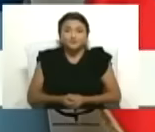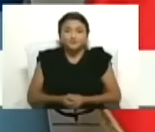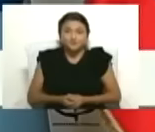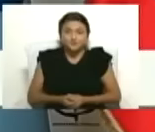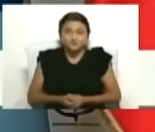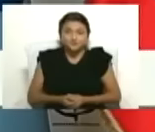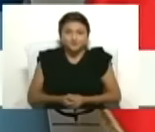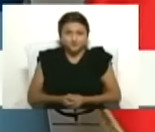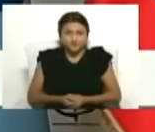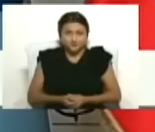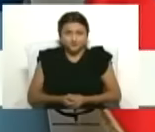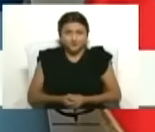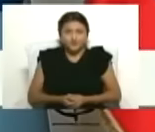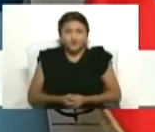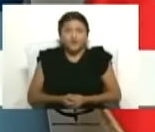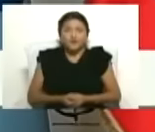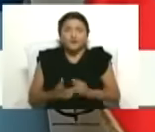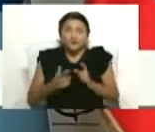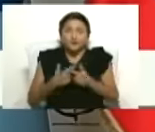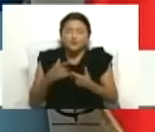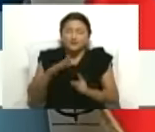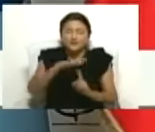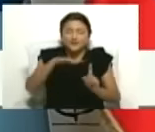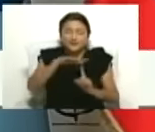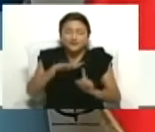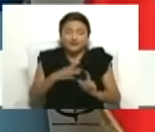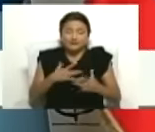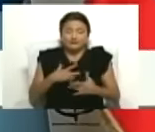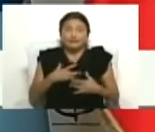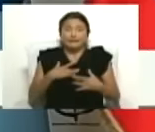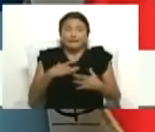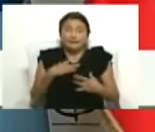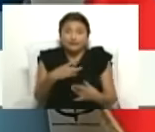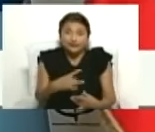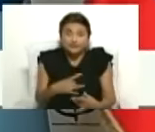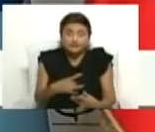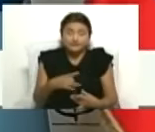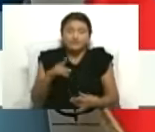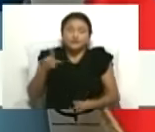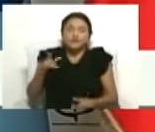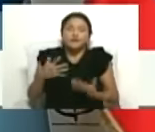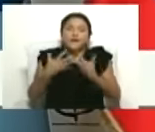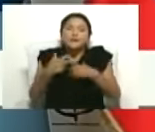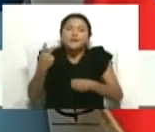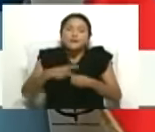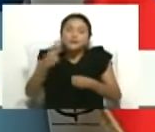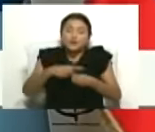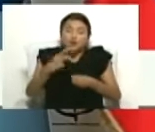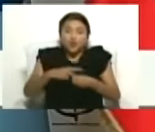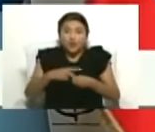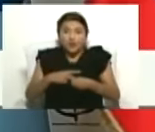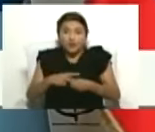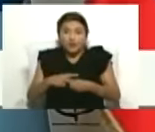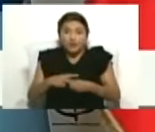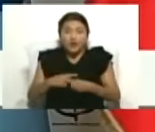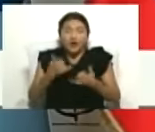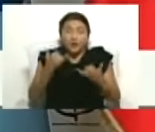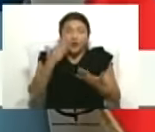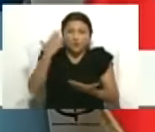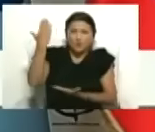destacar que detrás de todo este interés está esta transnacional petrolera y en el programa que yo voy a